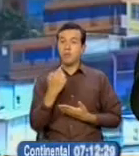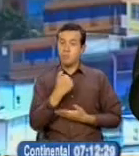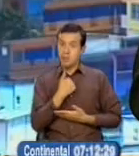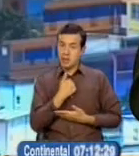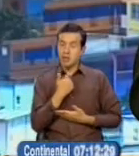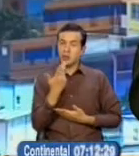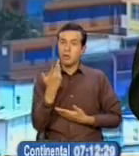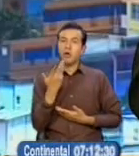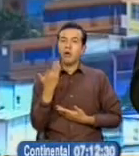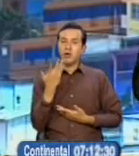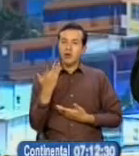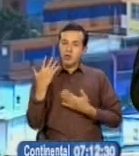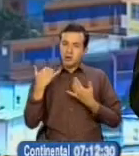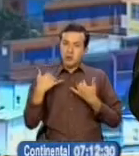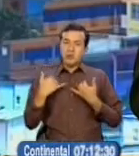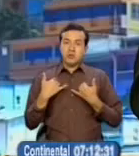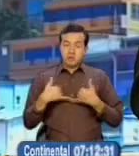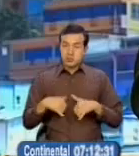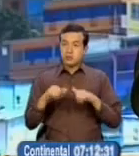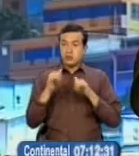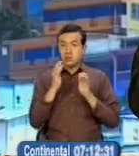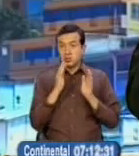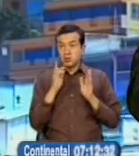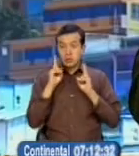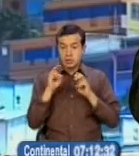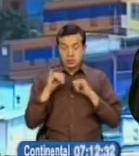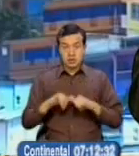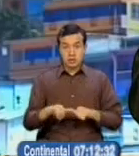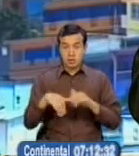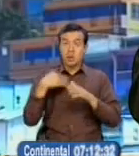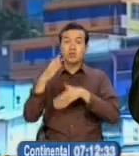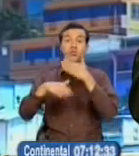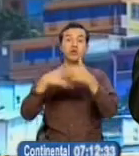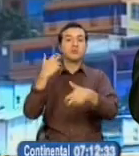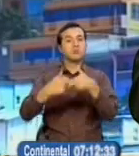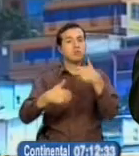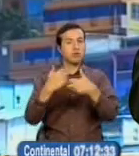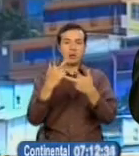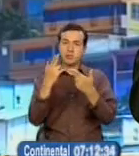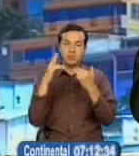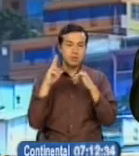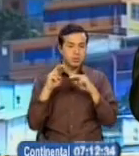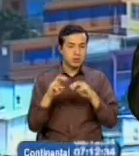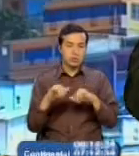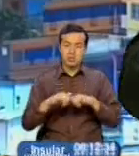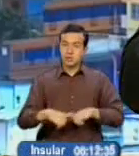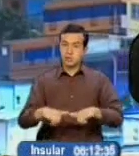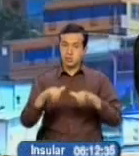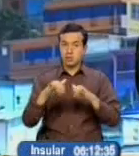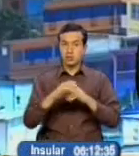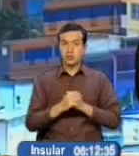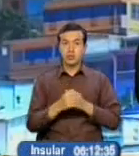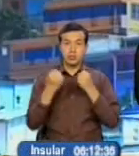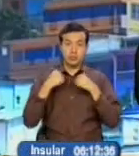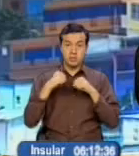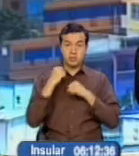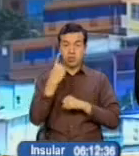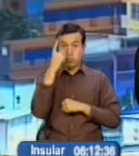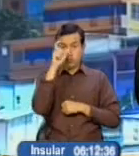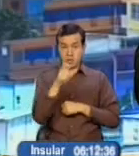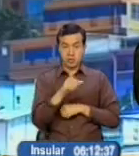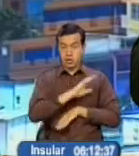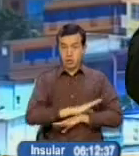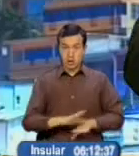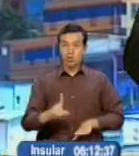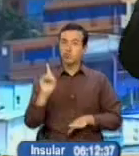este sistema, pues vamos a teniendo los mismos problemas en cuanto a la investigación. No basta el esfuerzo individual, en